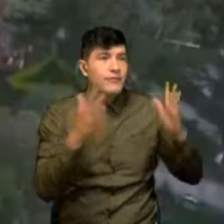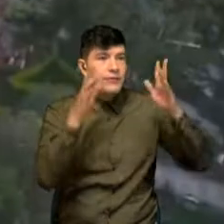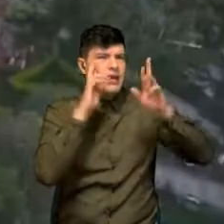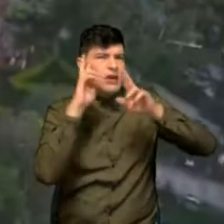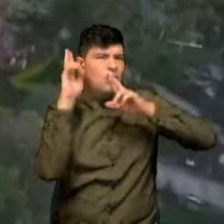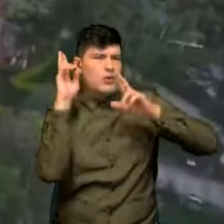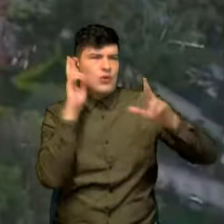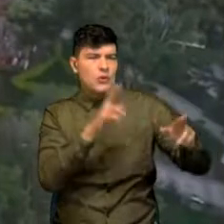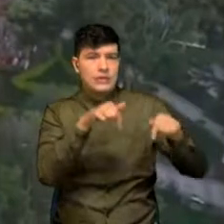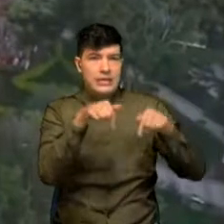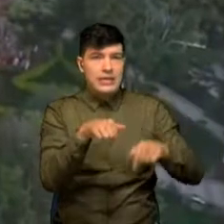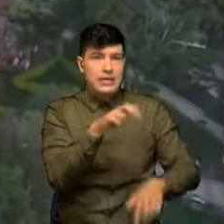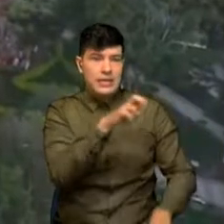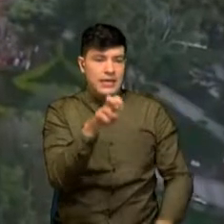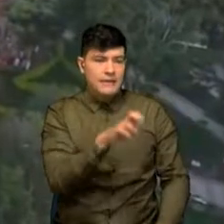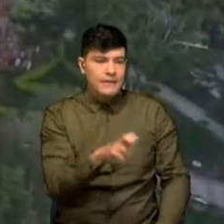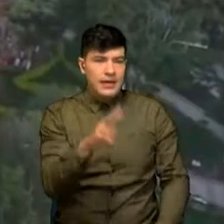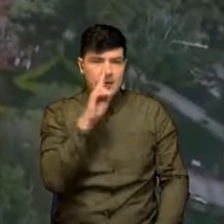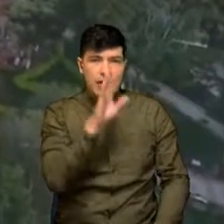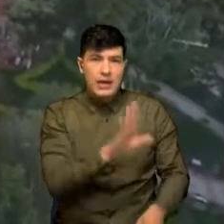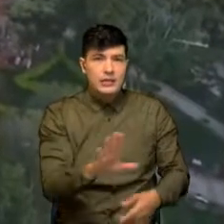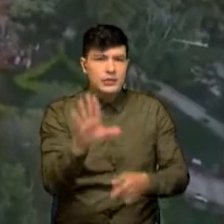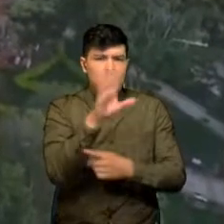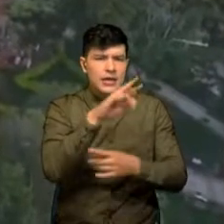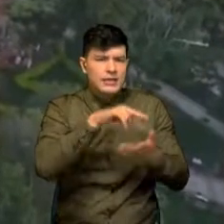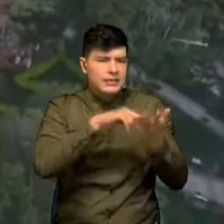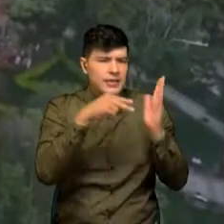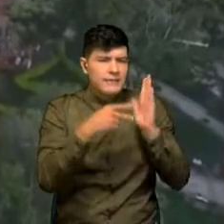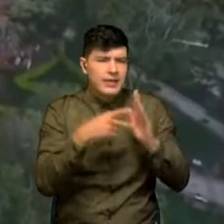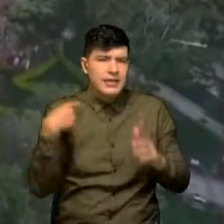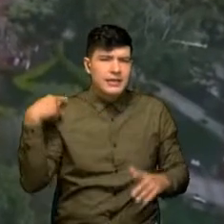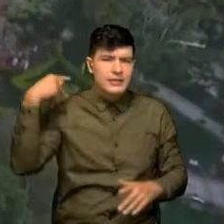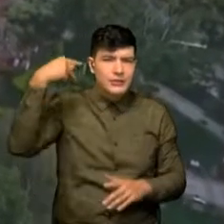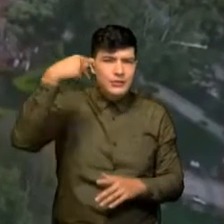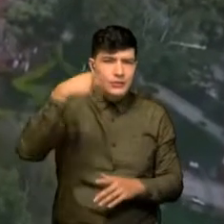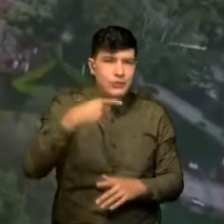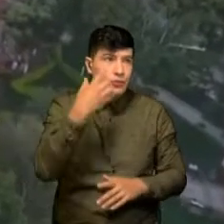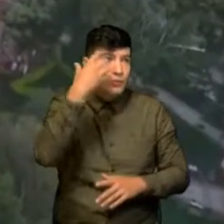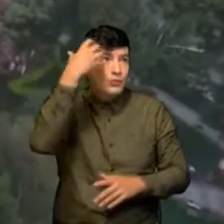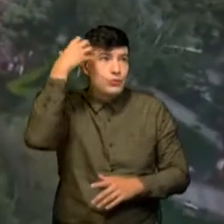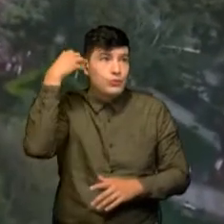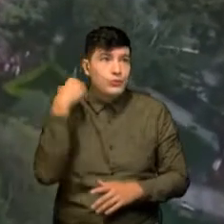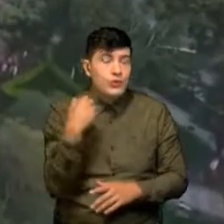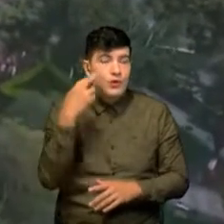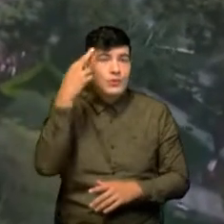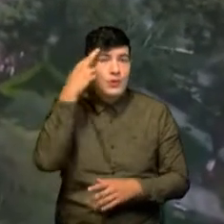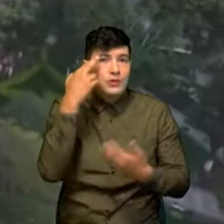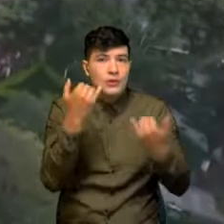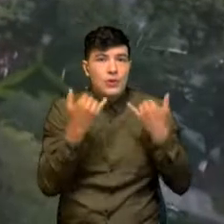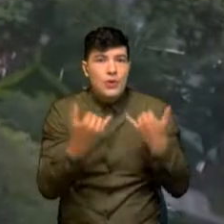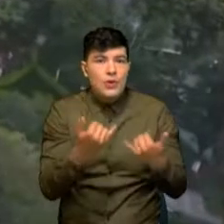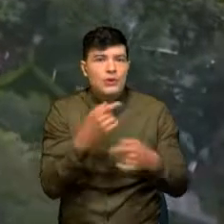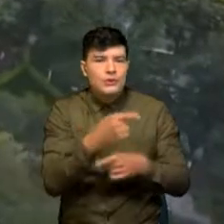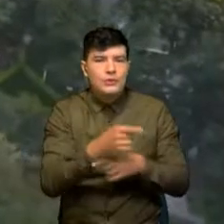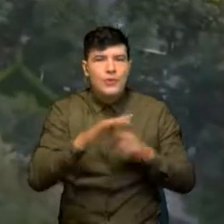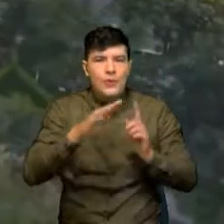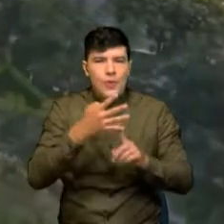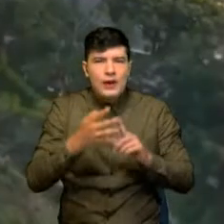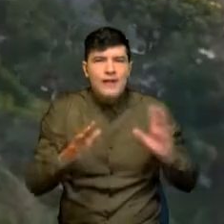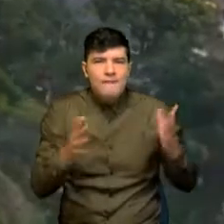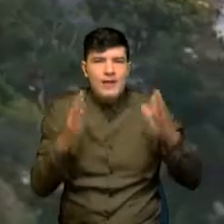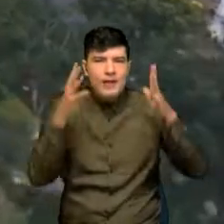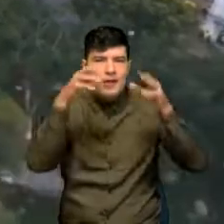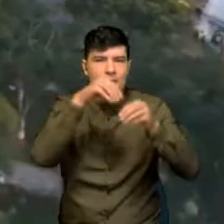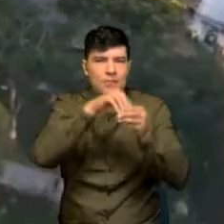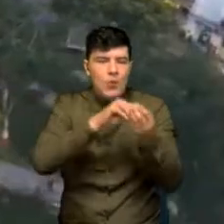reconocimiento a nivel nacional de lo que significa nuestra historia y nuestra tradición. Por eso hoy, pues esta es nuestra cuarta feria y lo estamos